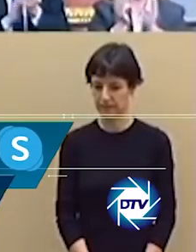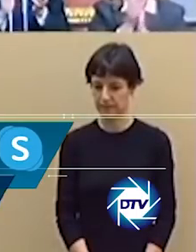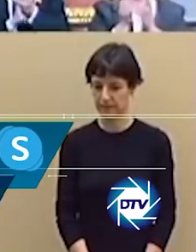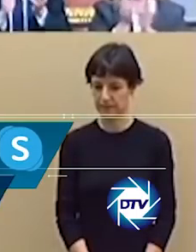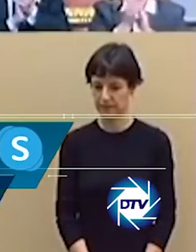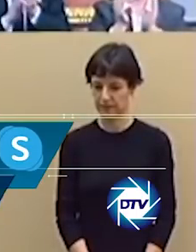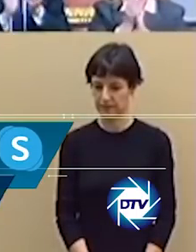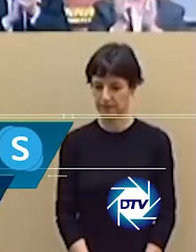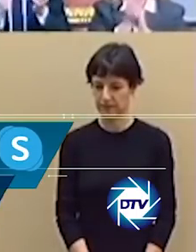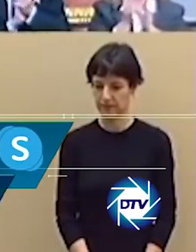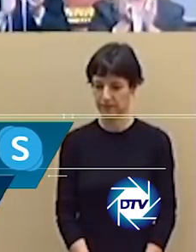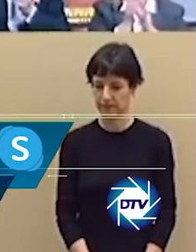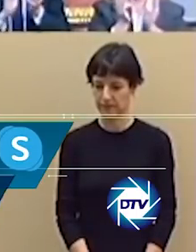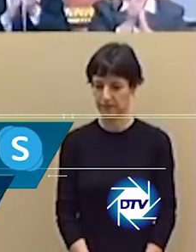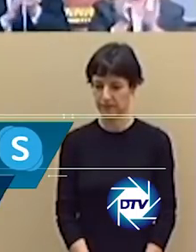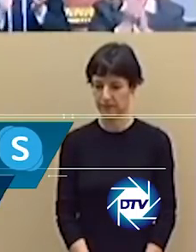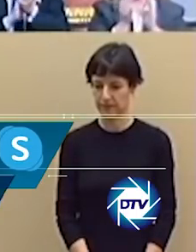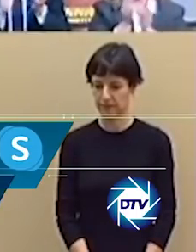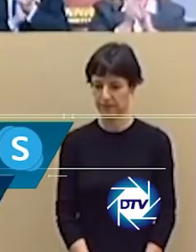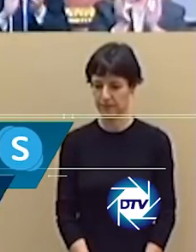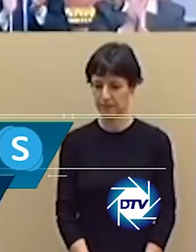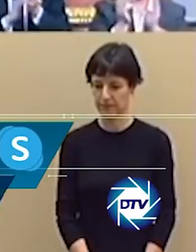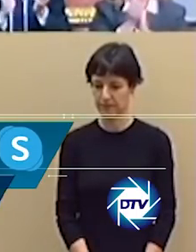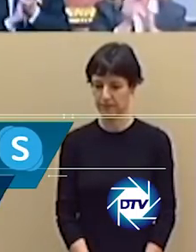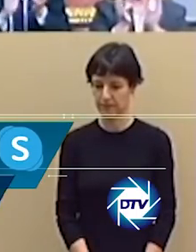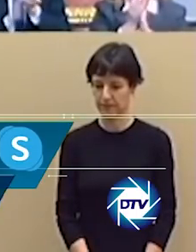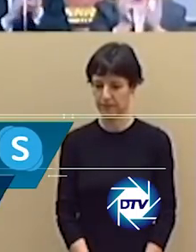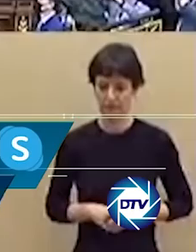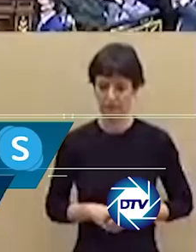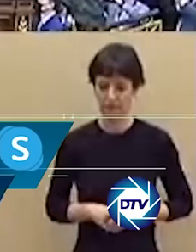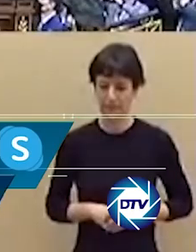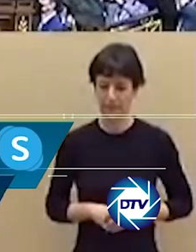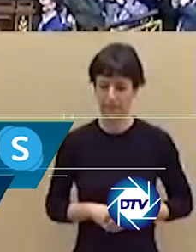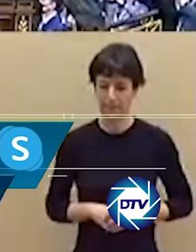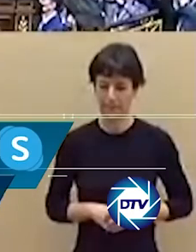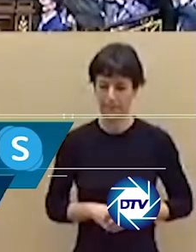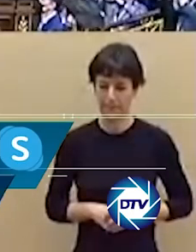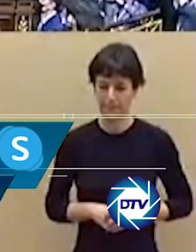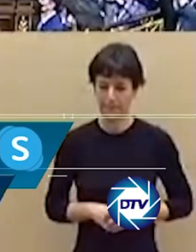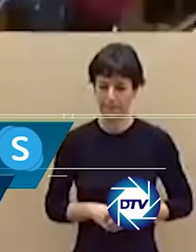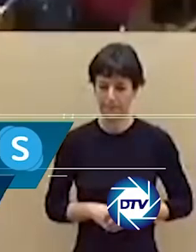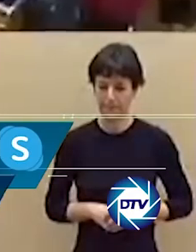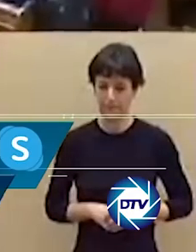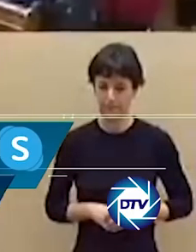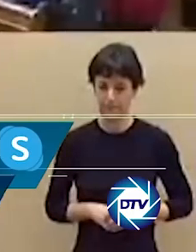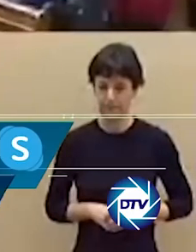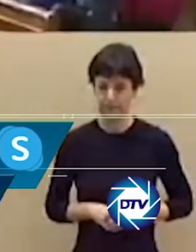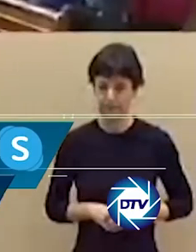enfermedades psíquicas, de alcoholismo, etcétera, etcétera. Es decir, es un país con muchos problemas y que desde luego